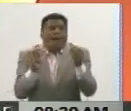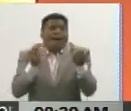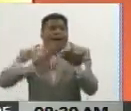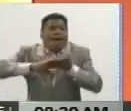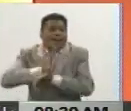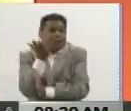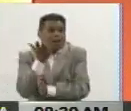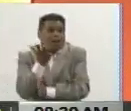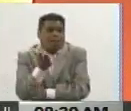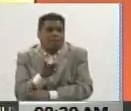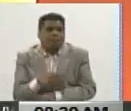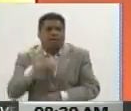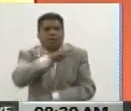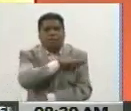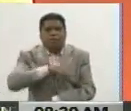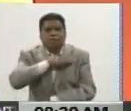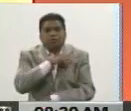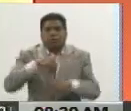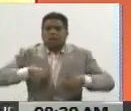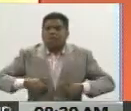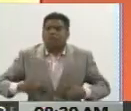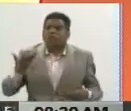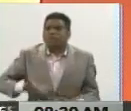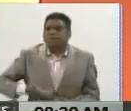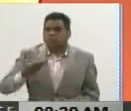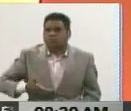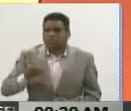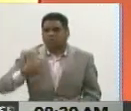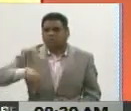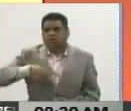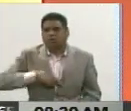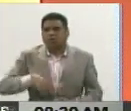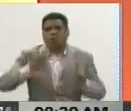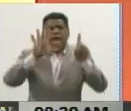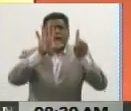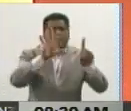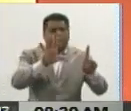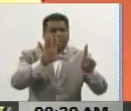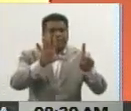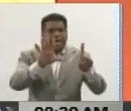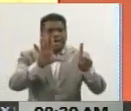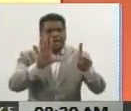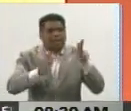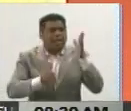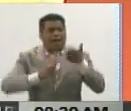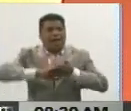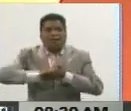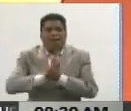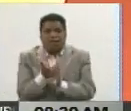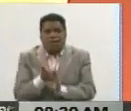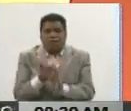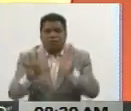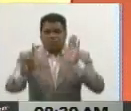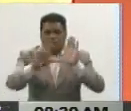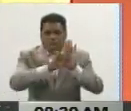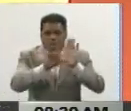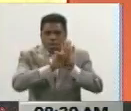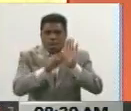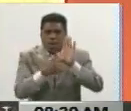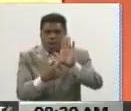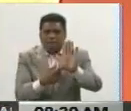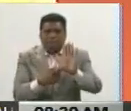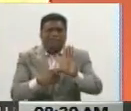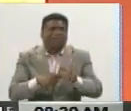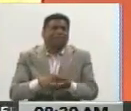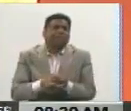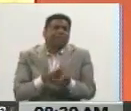extinción, y en Misión estamos haciendo un esfuerzo bien importante porque las 6 especies que están en veda legal, que significa que son las que están a puntito ya